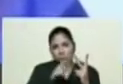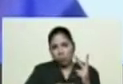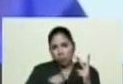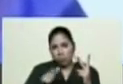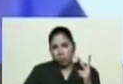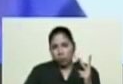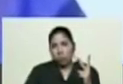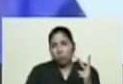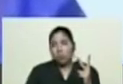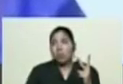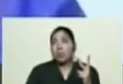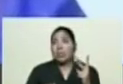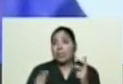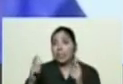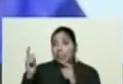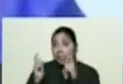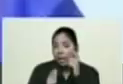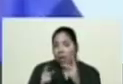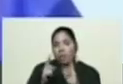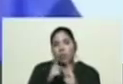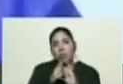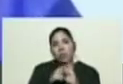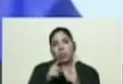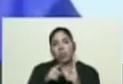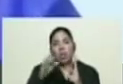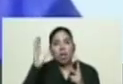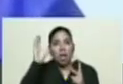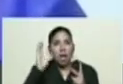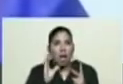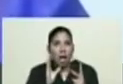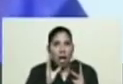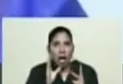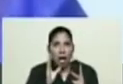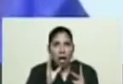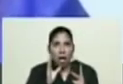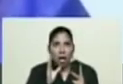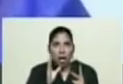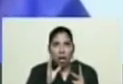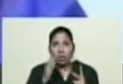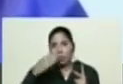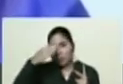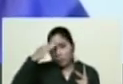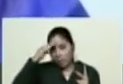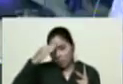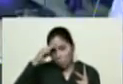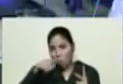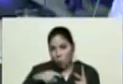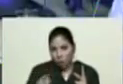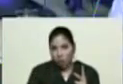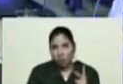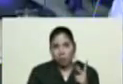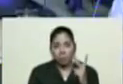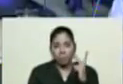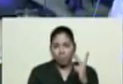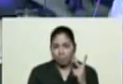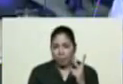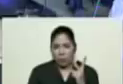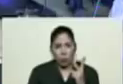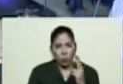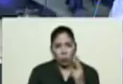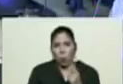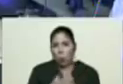el comandante Hugo Chávez Frías y Fidel Castro Ruz, el querido comandante Fidel Castro Ruz.